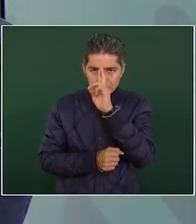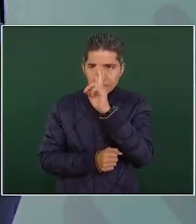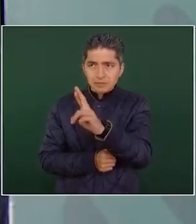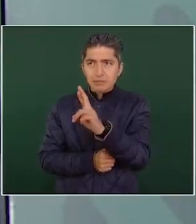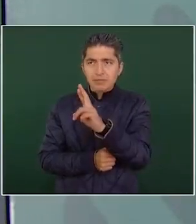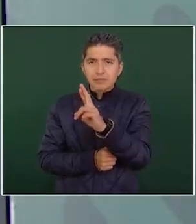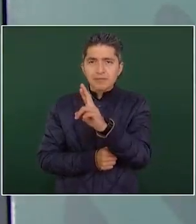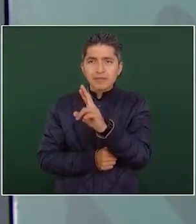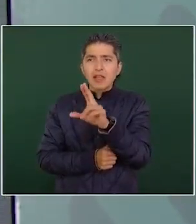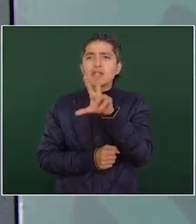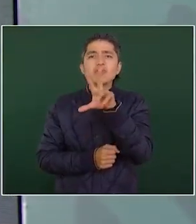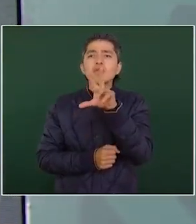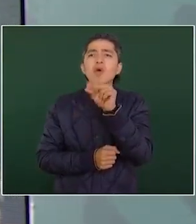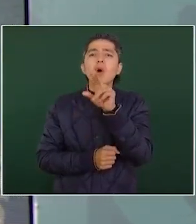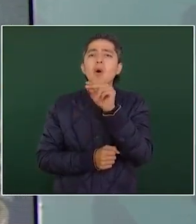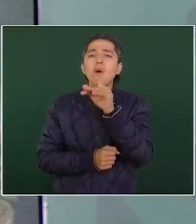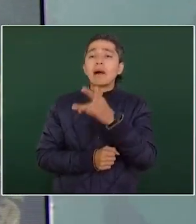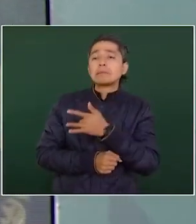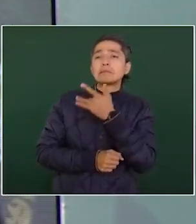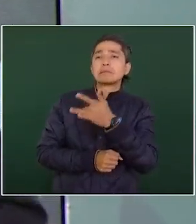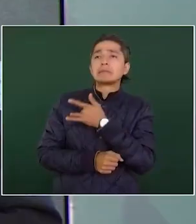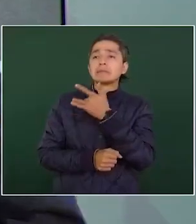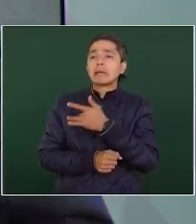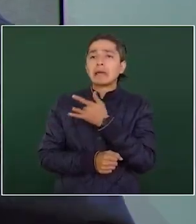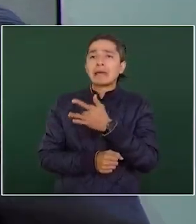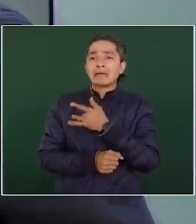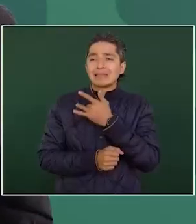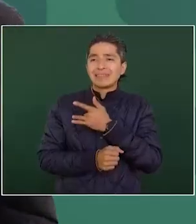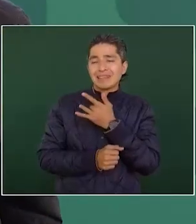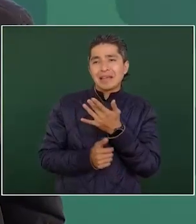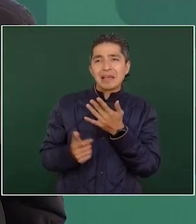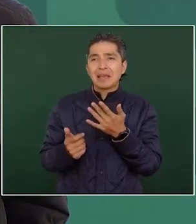que no se vaya a sentir que es